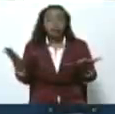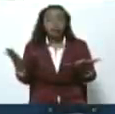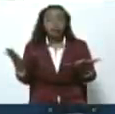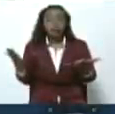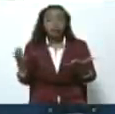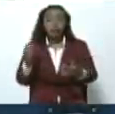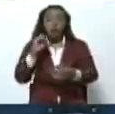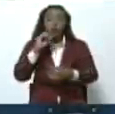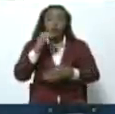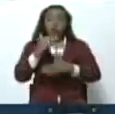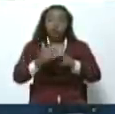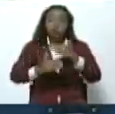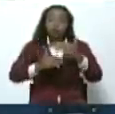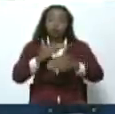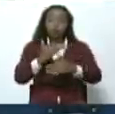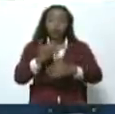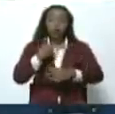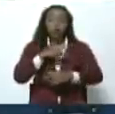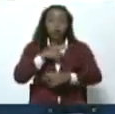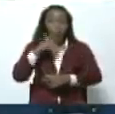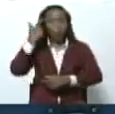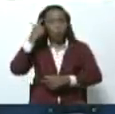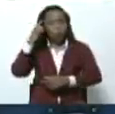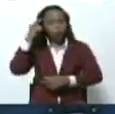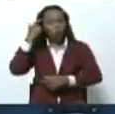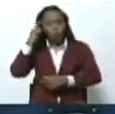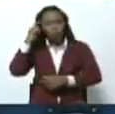Una por una la recordamos.